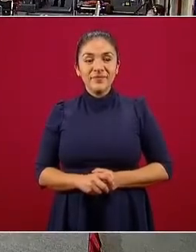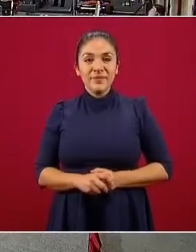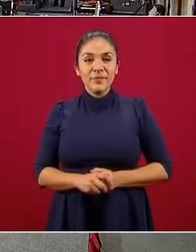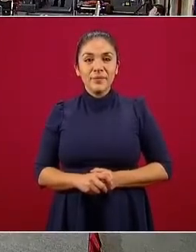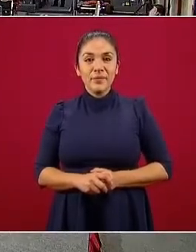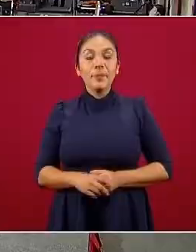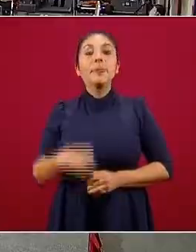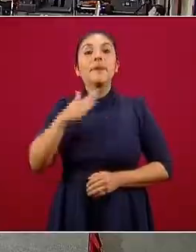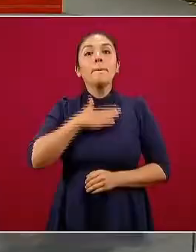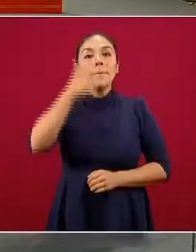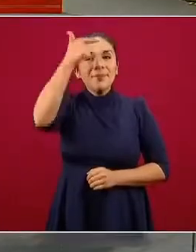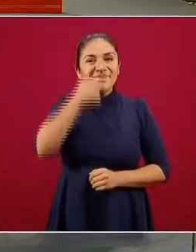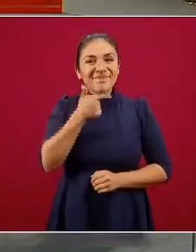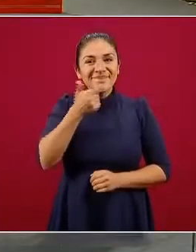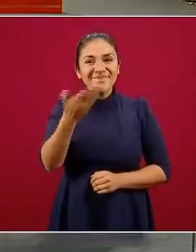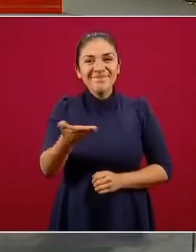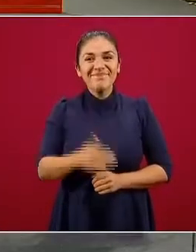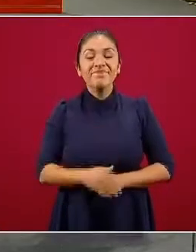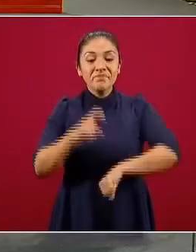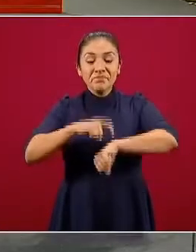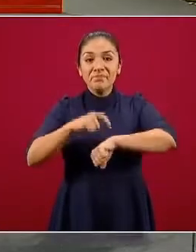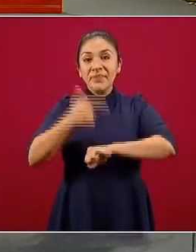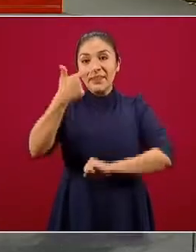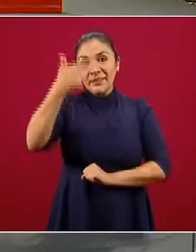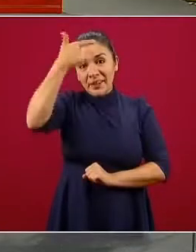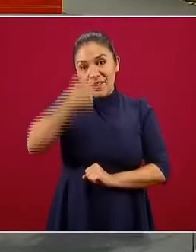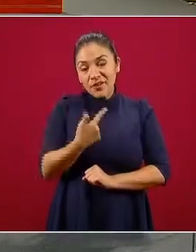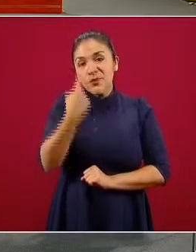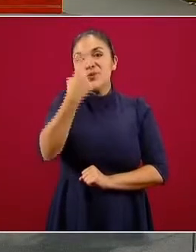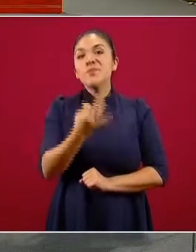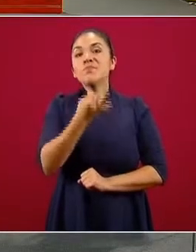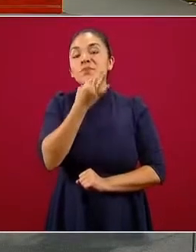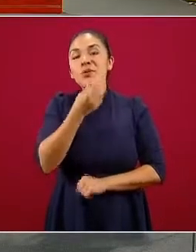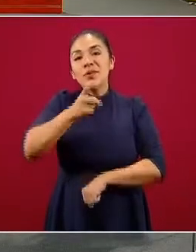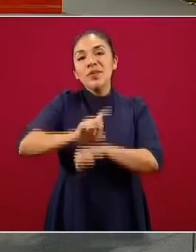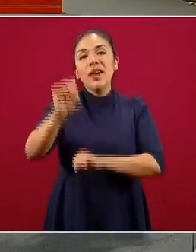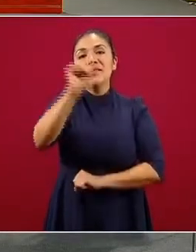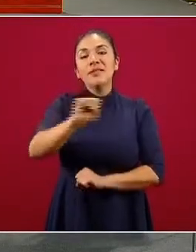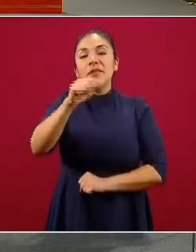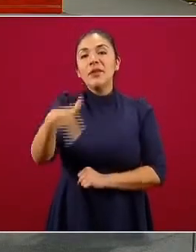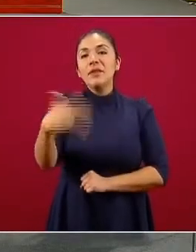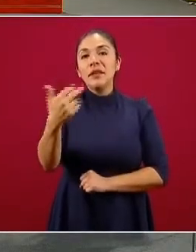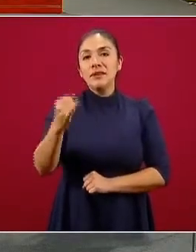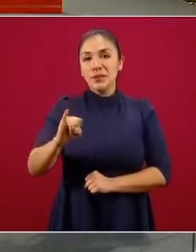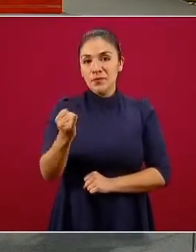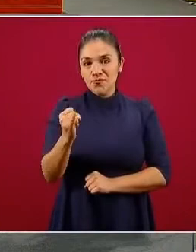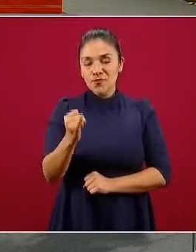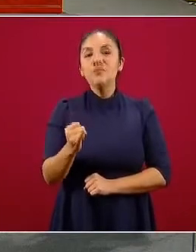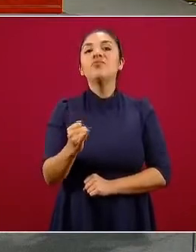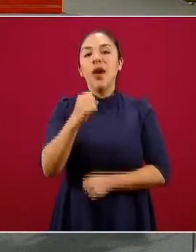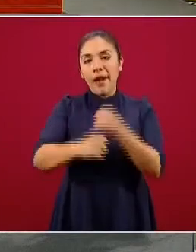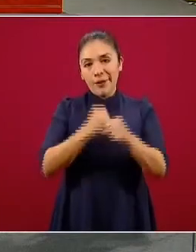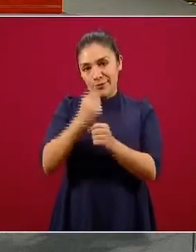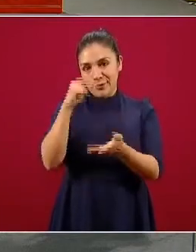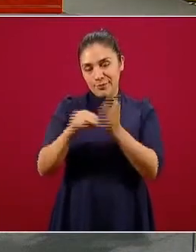Muy buenas noches. Son las 19:01, sábado 13 de junio